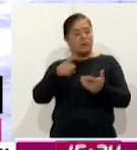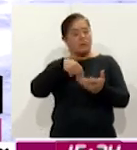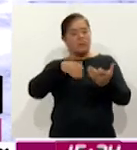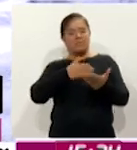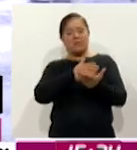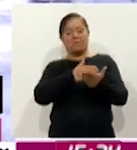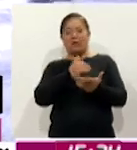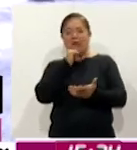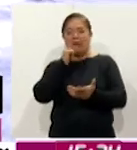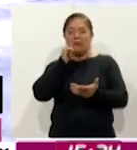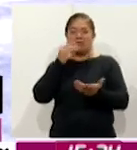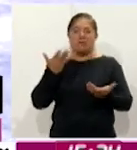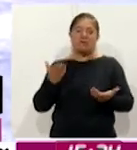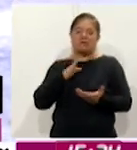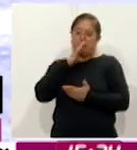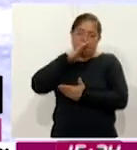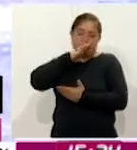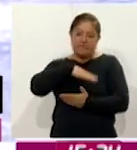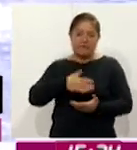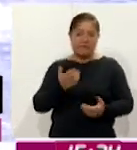ayer. Hasta aquí mi reporte.